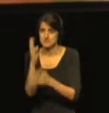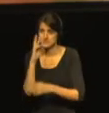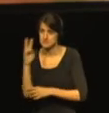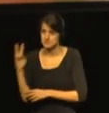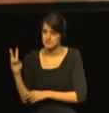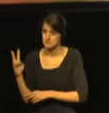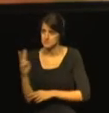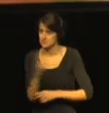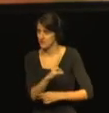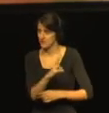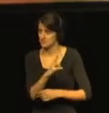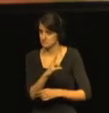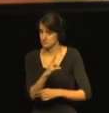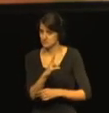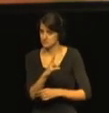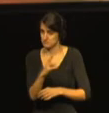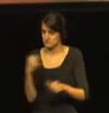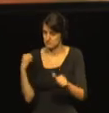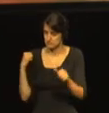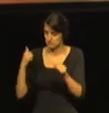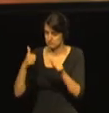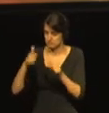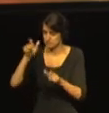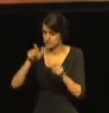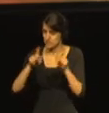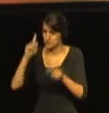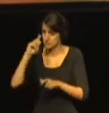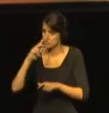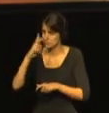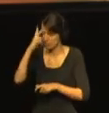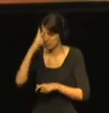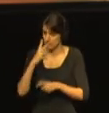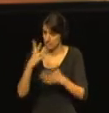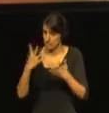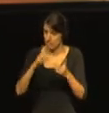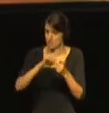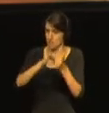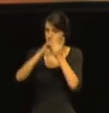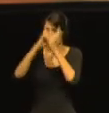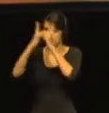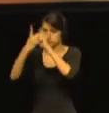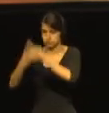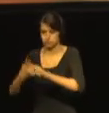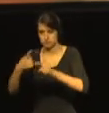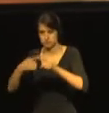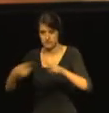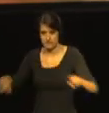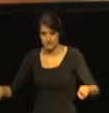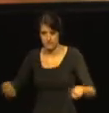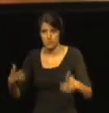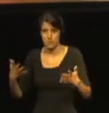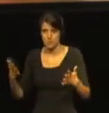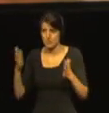sordoceguera en Europa y por ello les pedimos que hagan ruido. Eso es todo. Muchas gracias. That's all. Thank you.